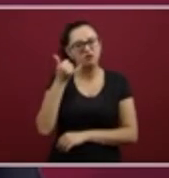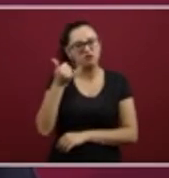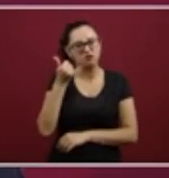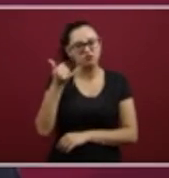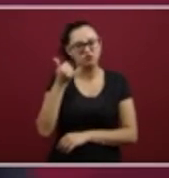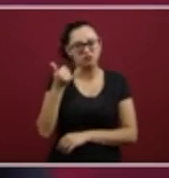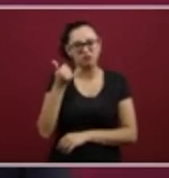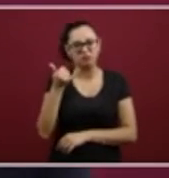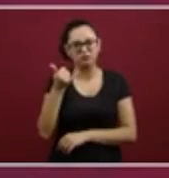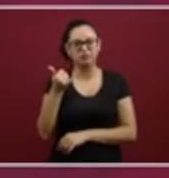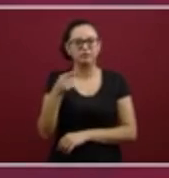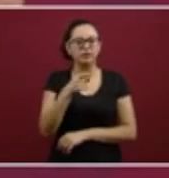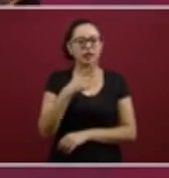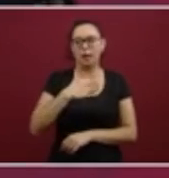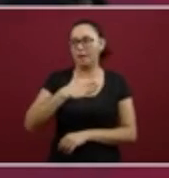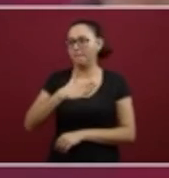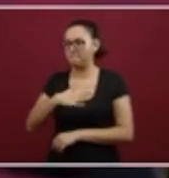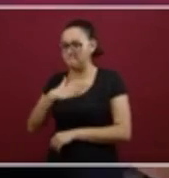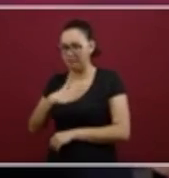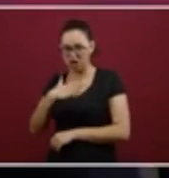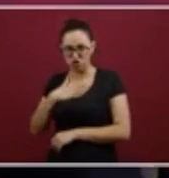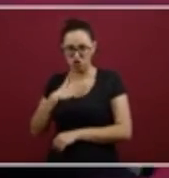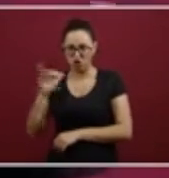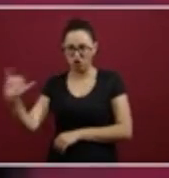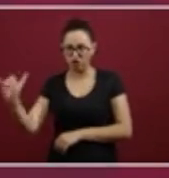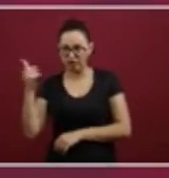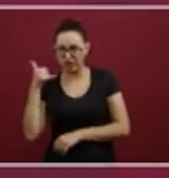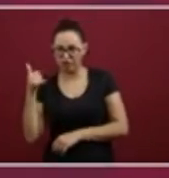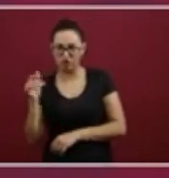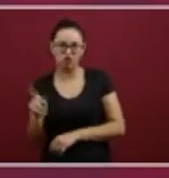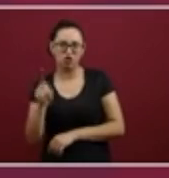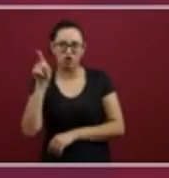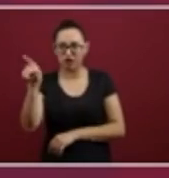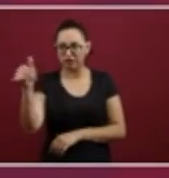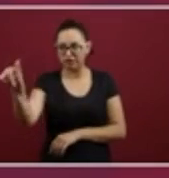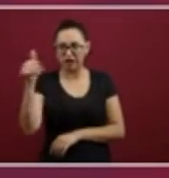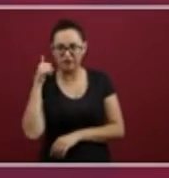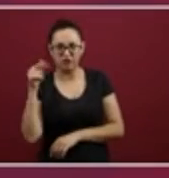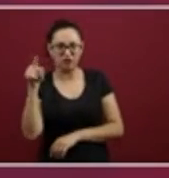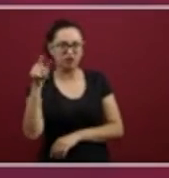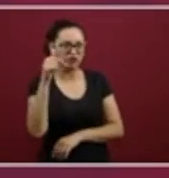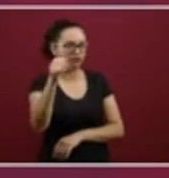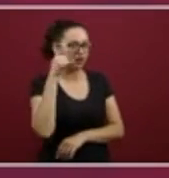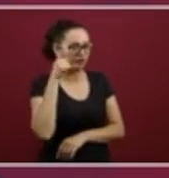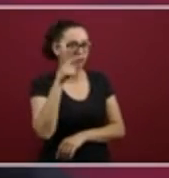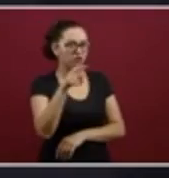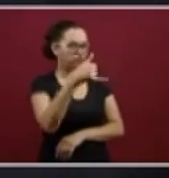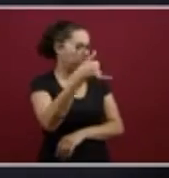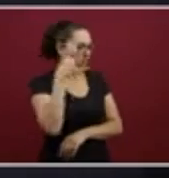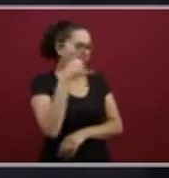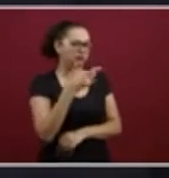tenía teléfonos en el baño, o sea, en todos lados, y